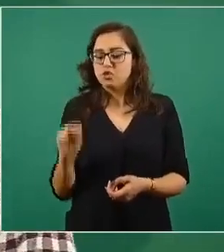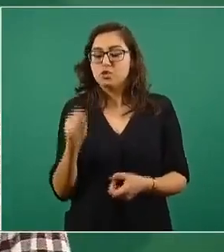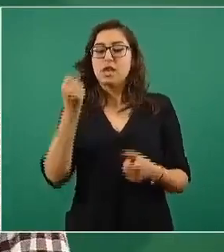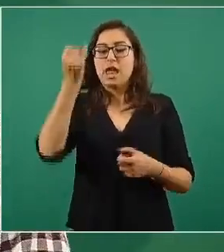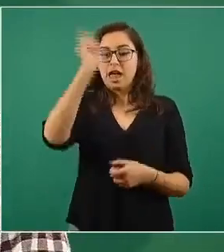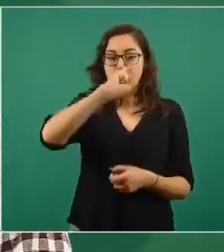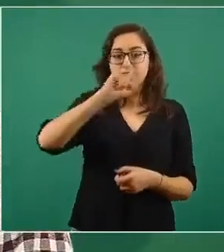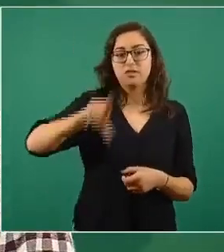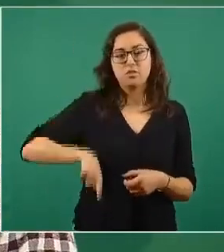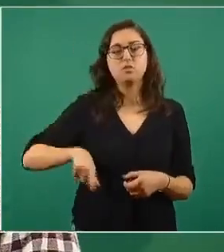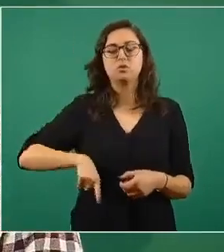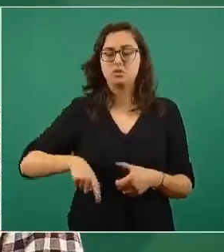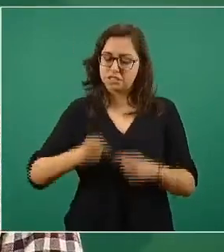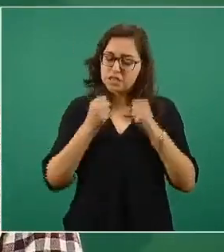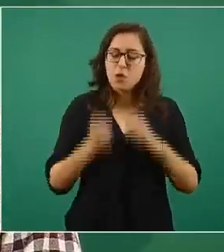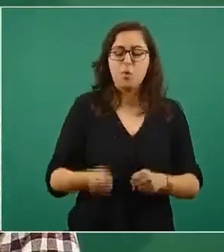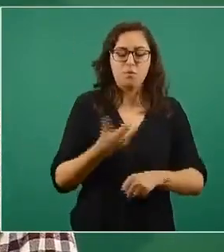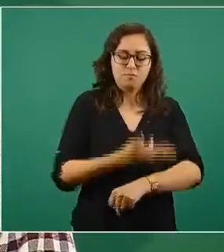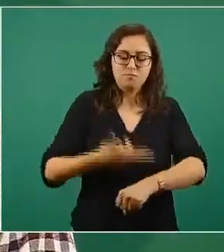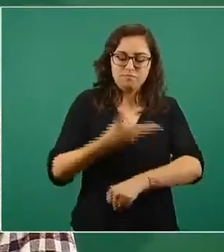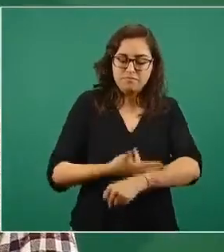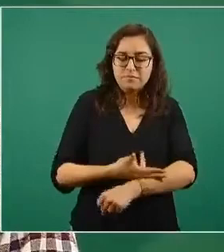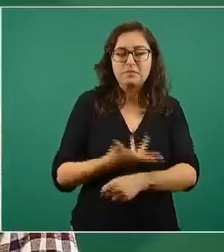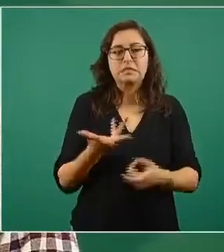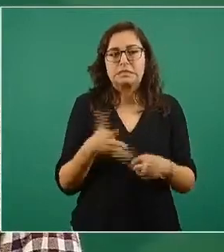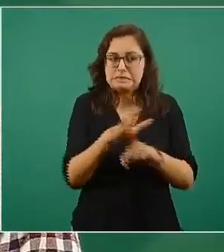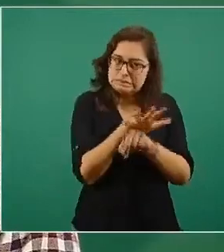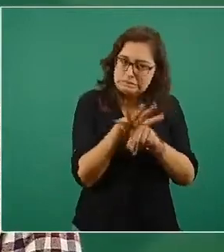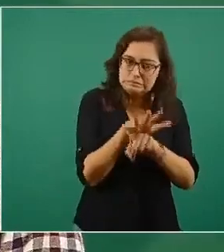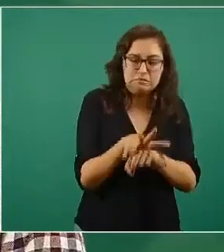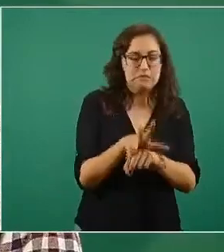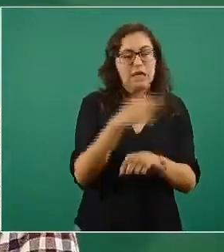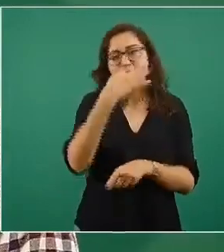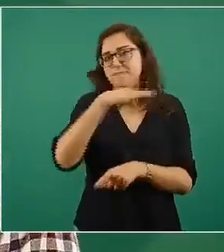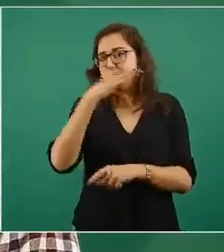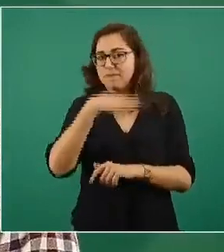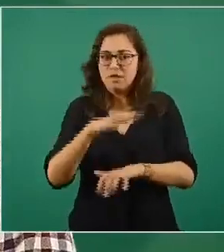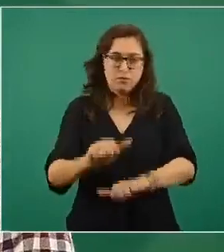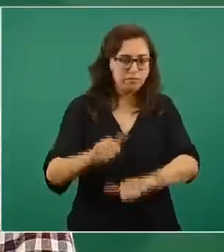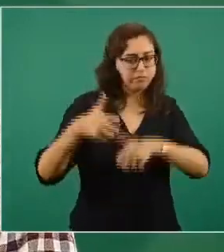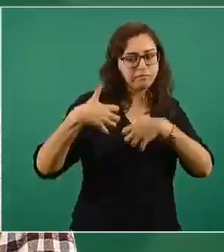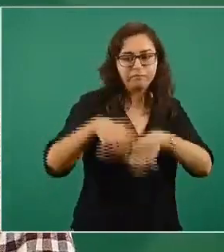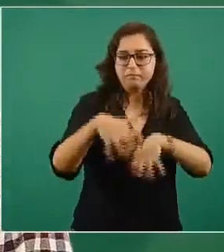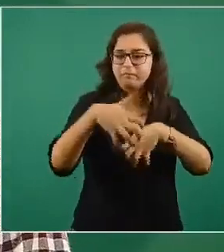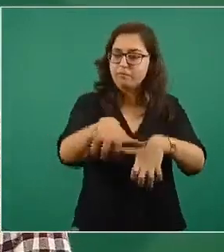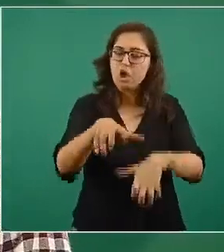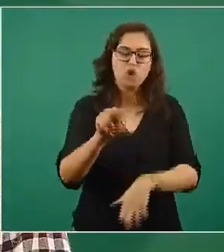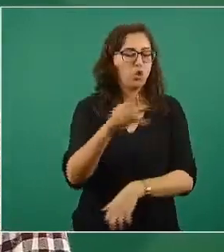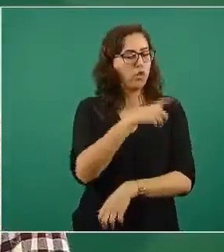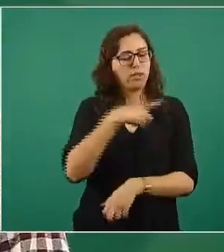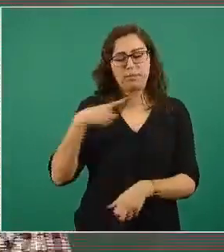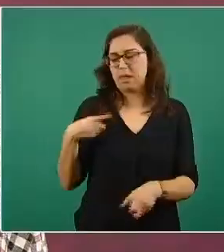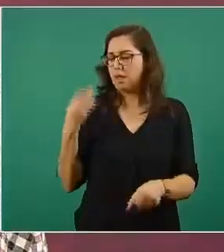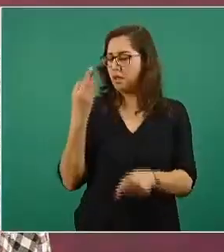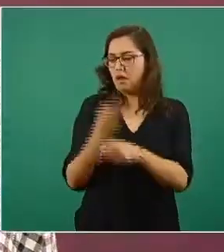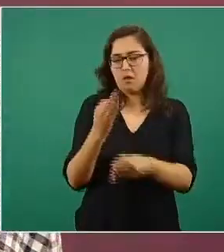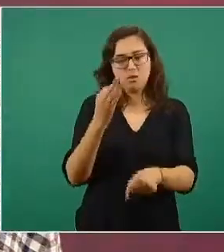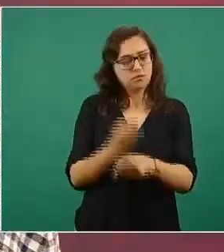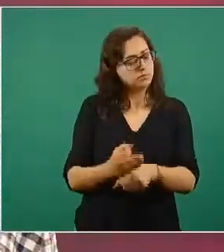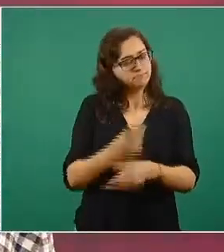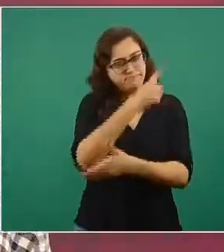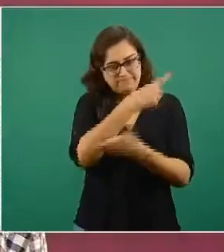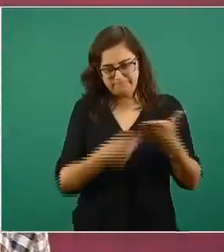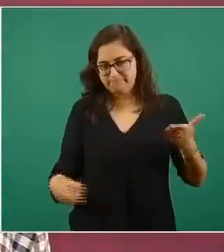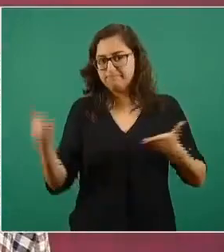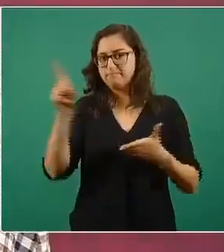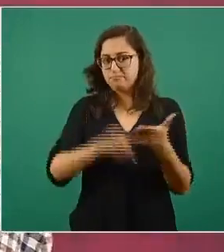las acciones procedentes para disuadir la realización de festivales cuando no corresponde realizarlos en este momento en